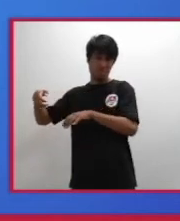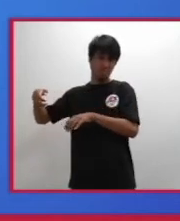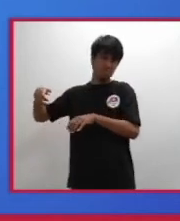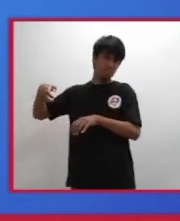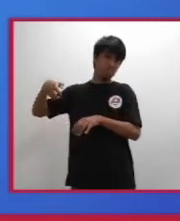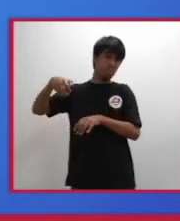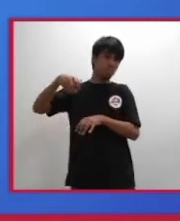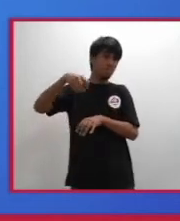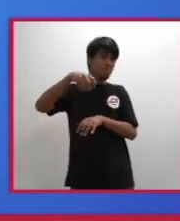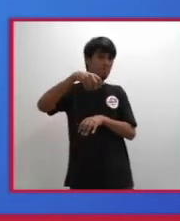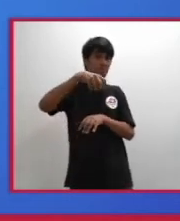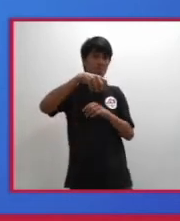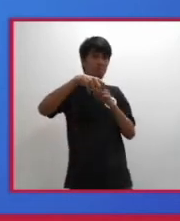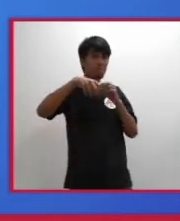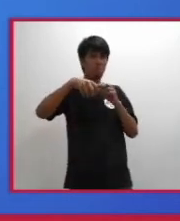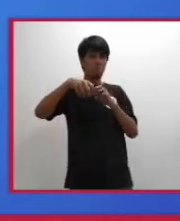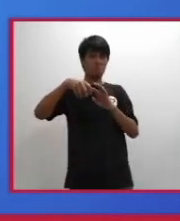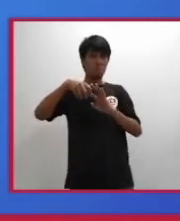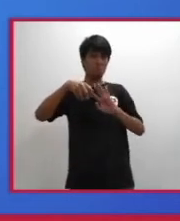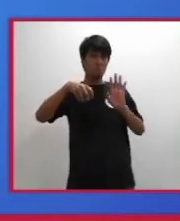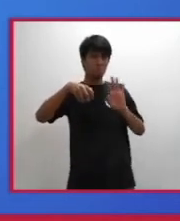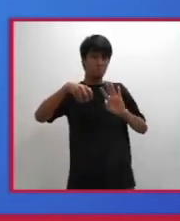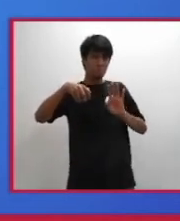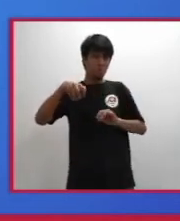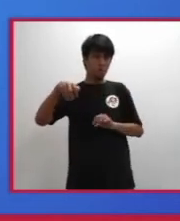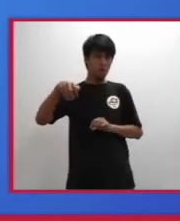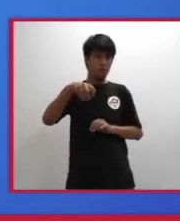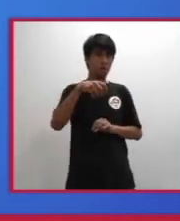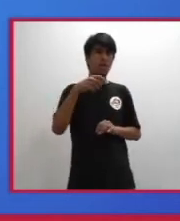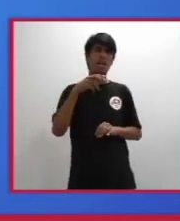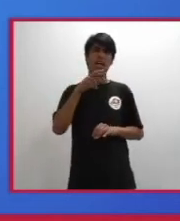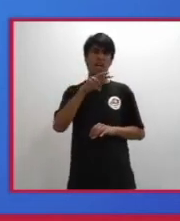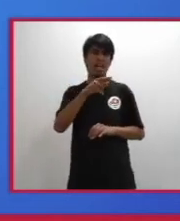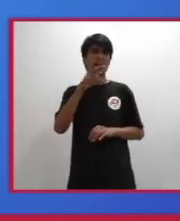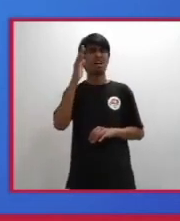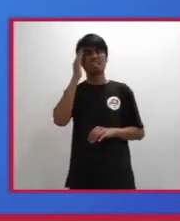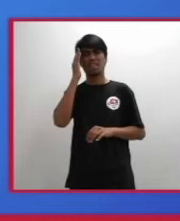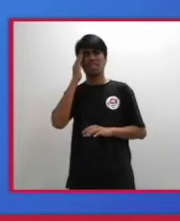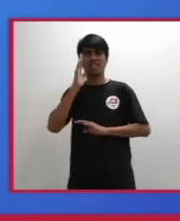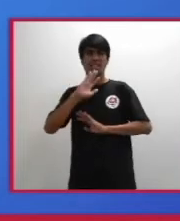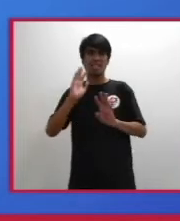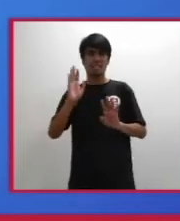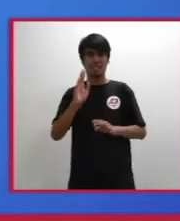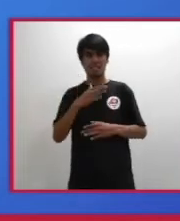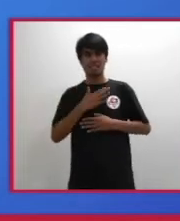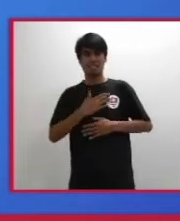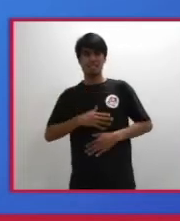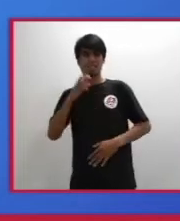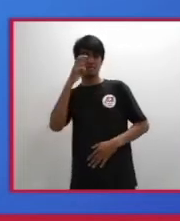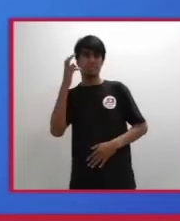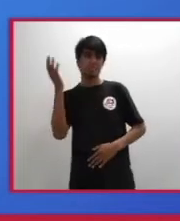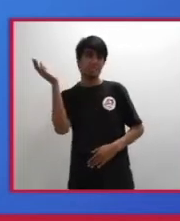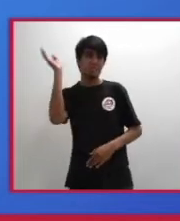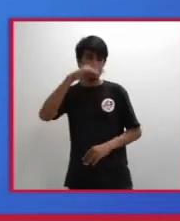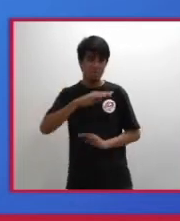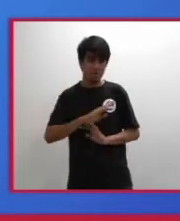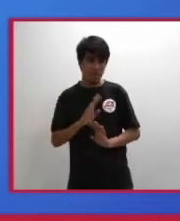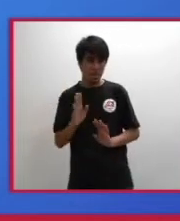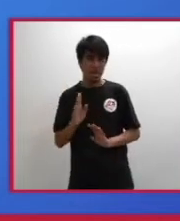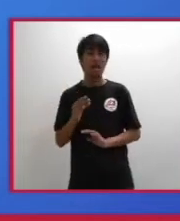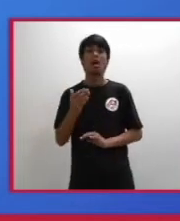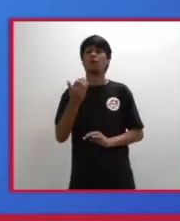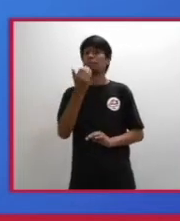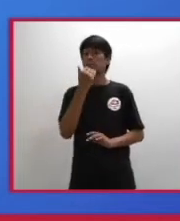la tierra no está en movimiento, uno diría, puede ser que no haya peligro. Pero no obstante,